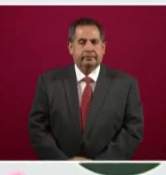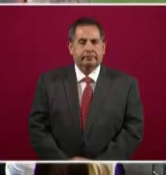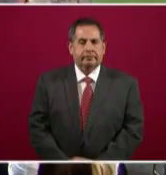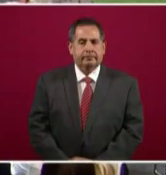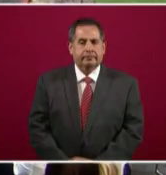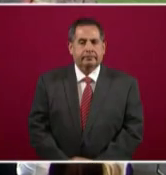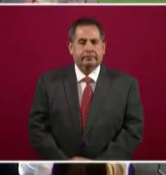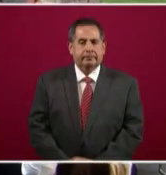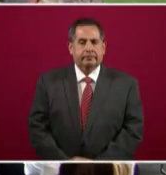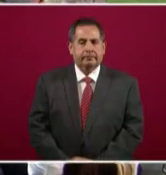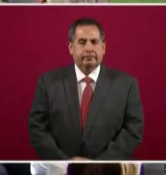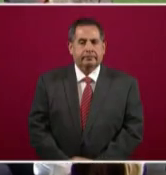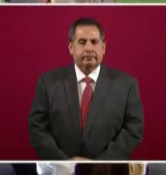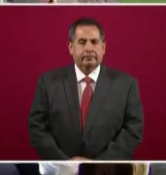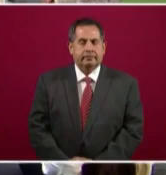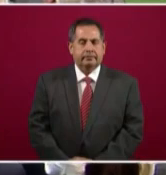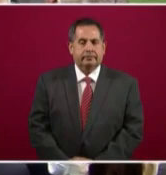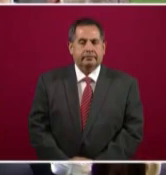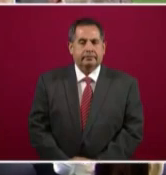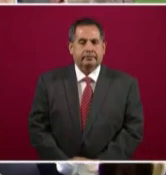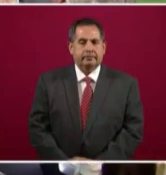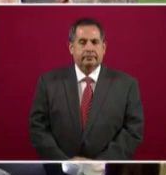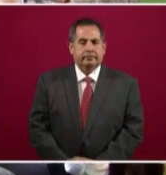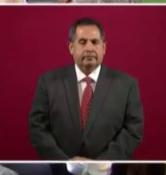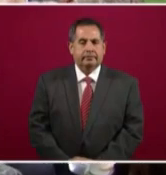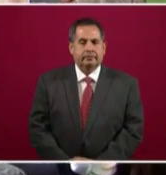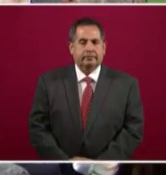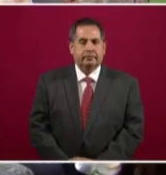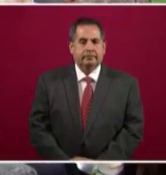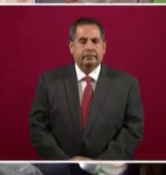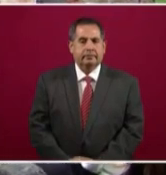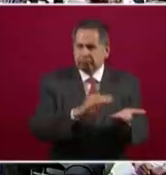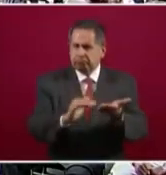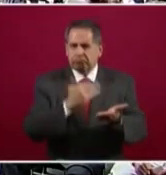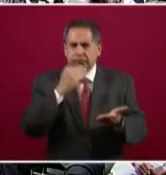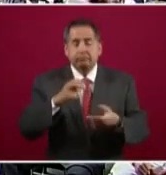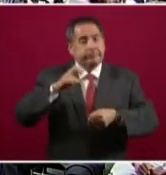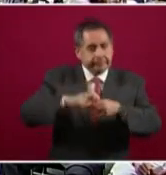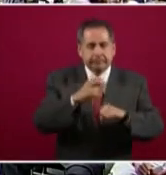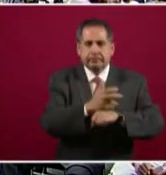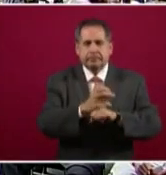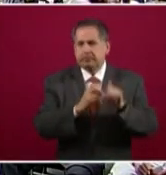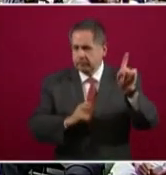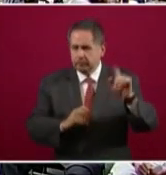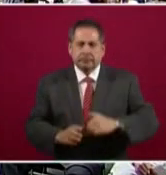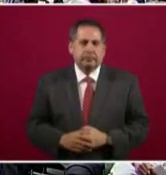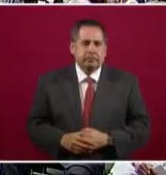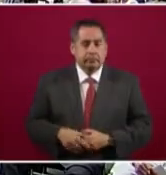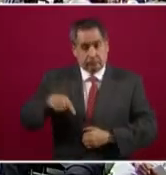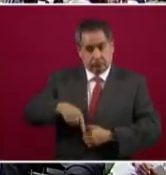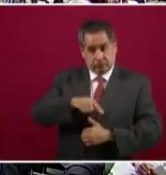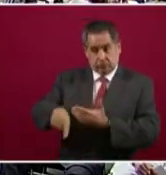el presidente de méxico andrés manuel lópez obrador reconoció el domingo que el país mantiene altos niveles de inseguridad durante su primer informe de